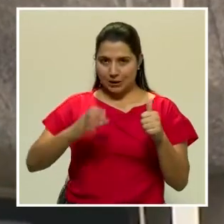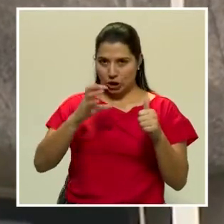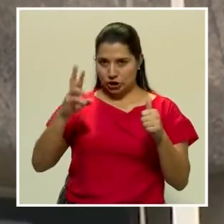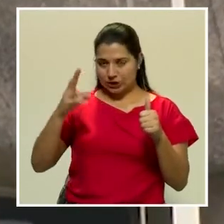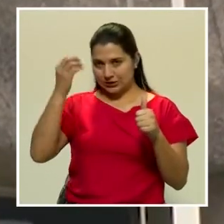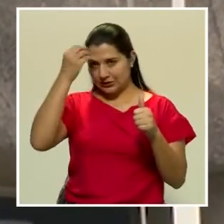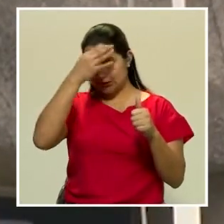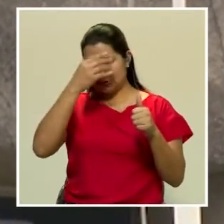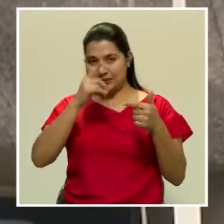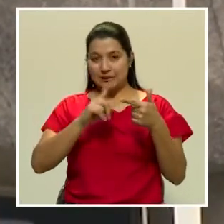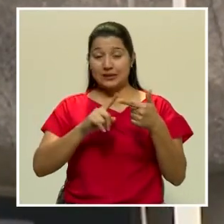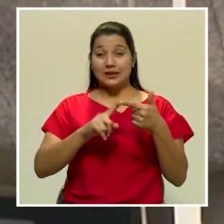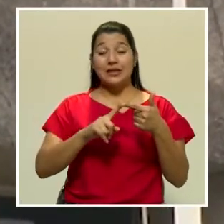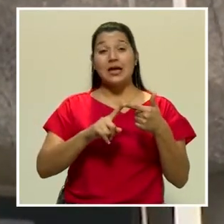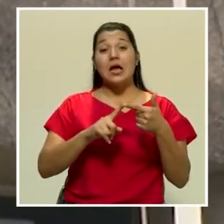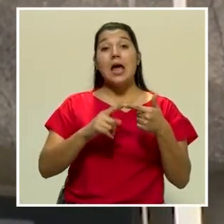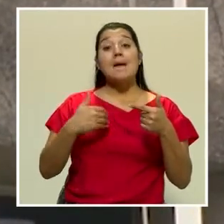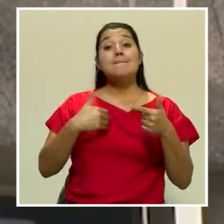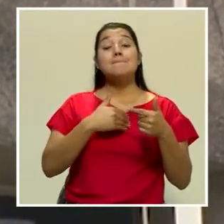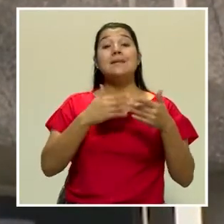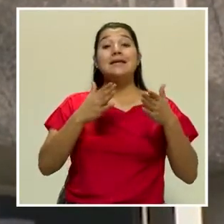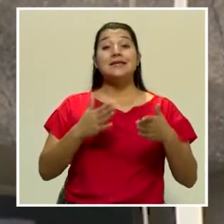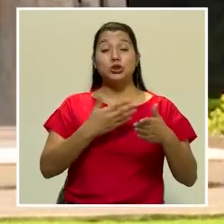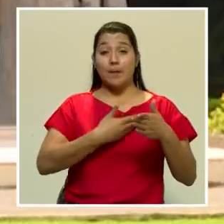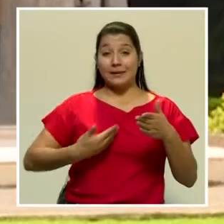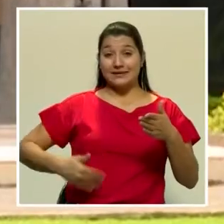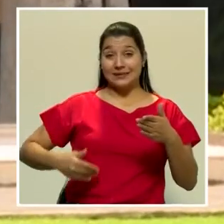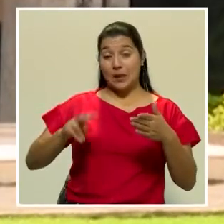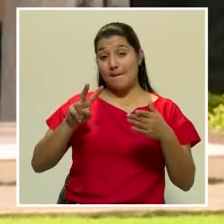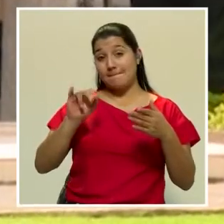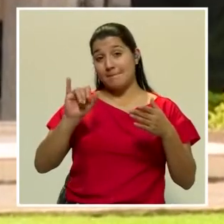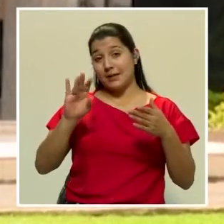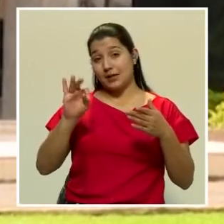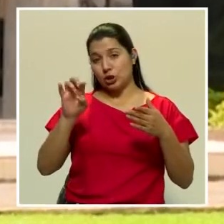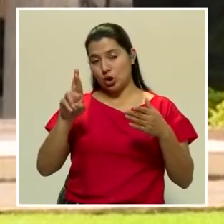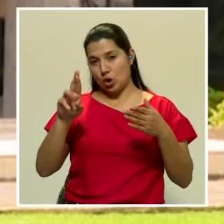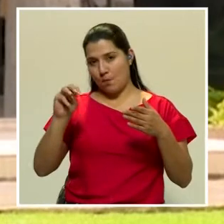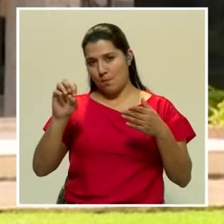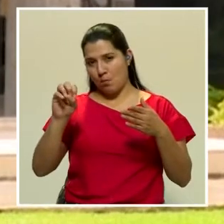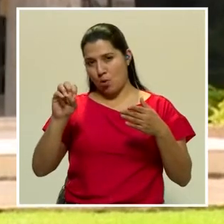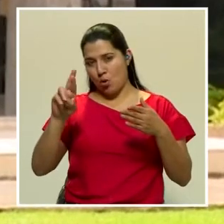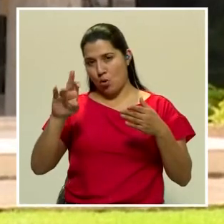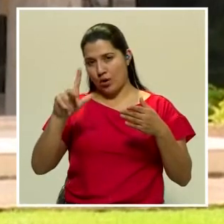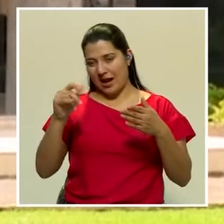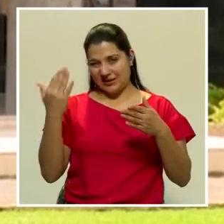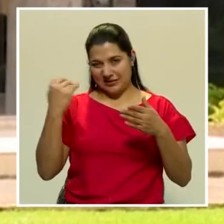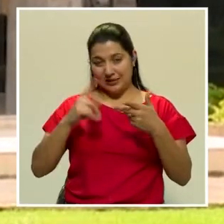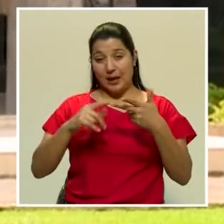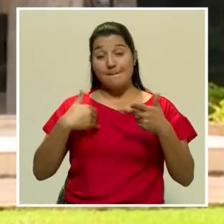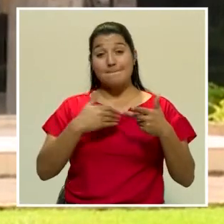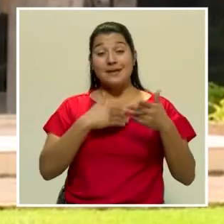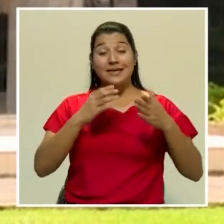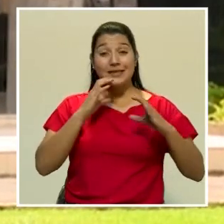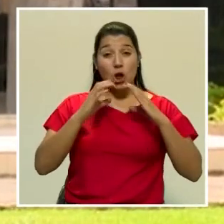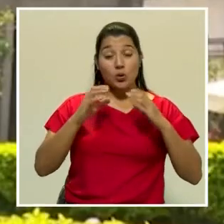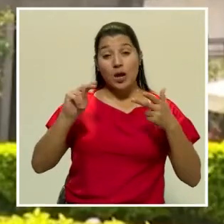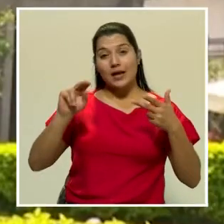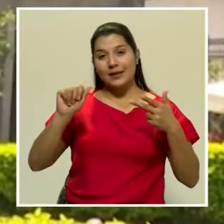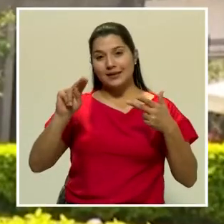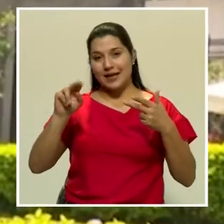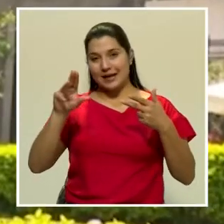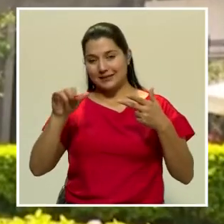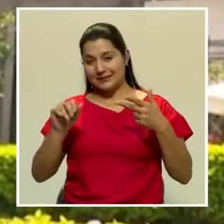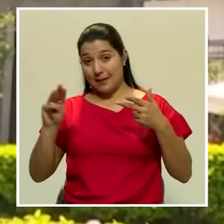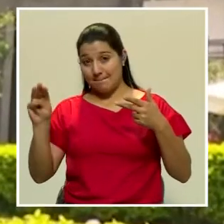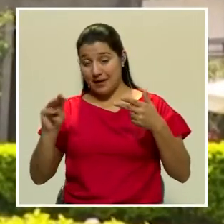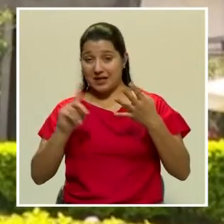República, Carlos Alvarado, el entonces ministro de la Presidencia, Víctor Morales, la ministra de Comunicación, Nancy Marín, asesores que participaron